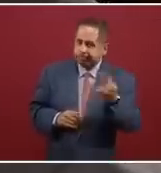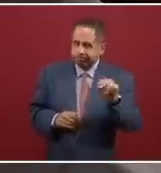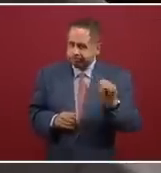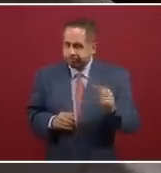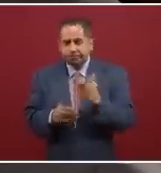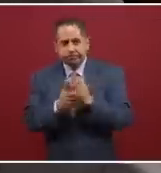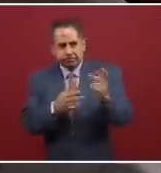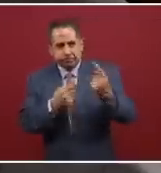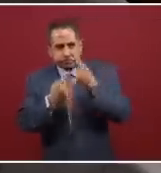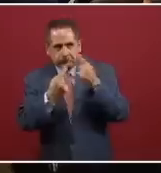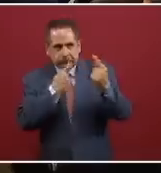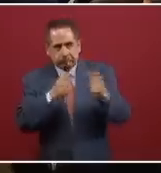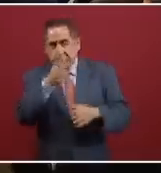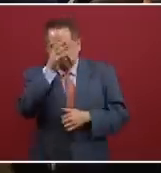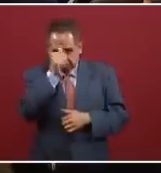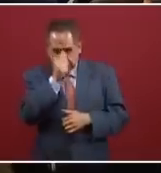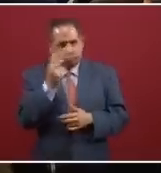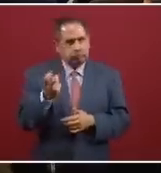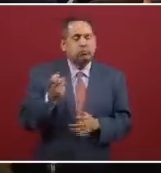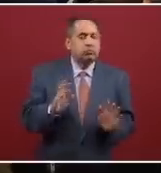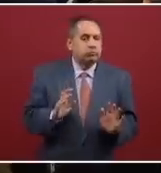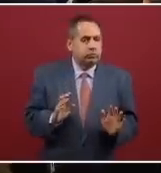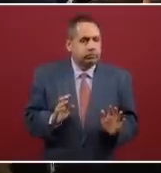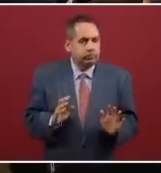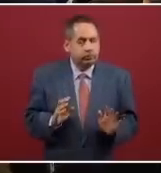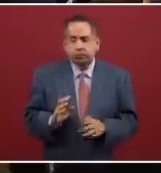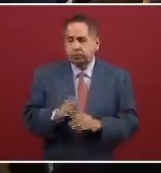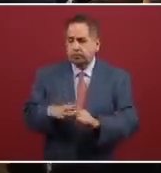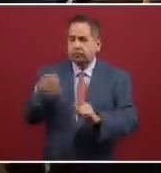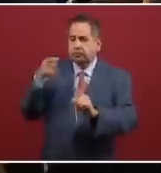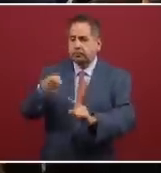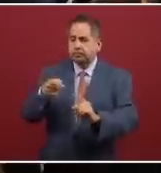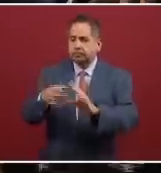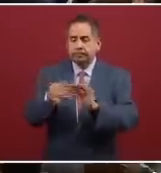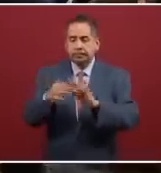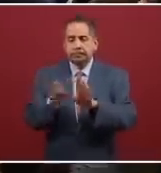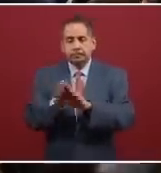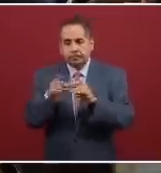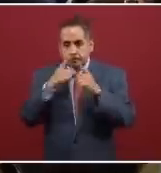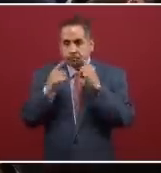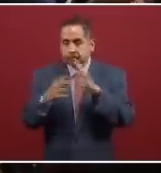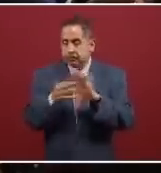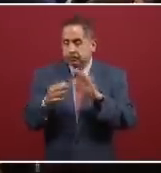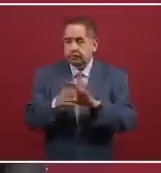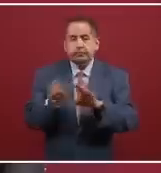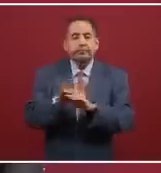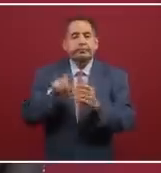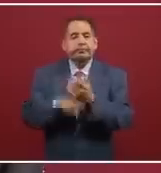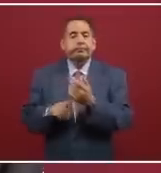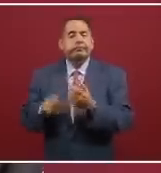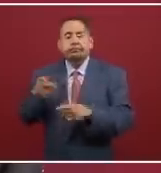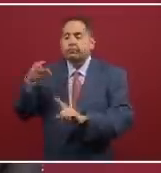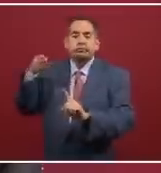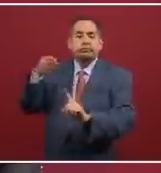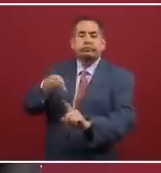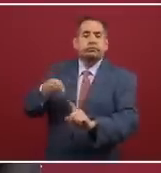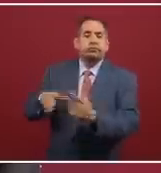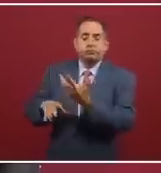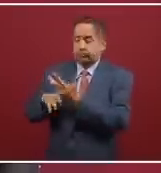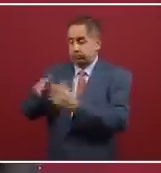el propósito de todo esto es regular el flujo migratorio